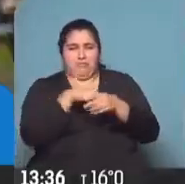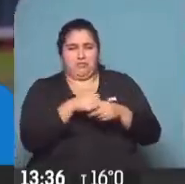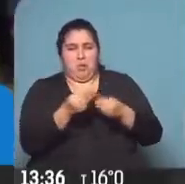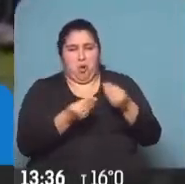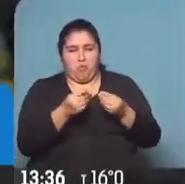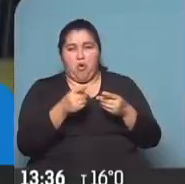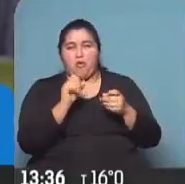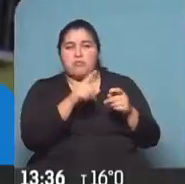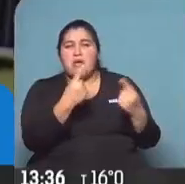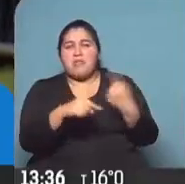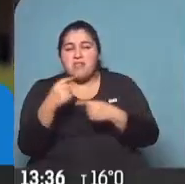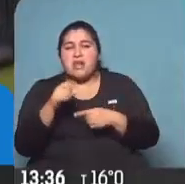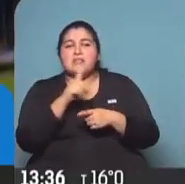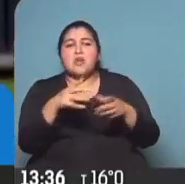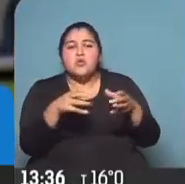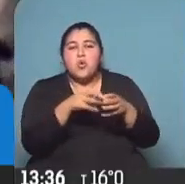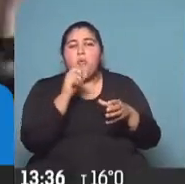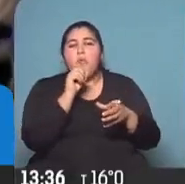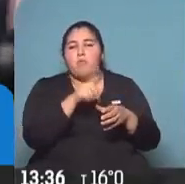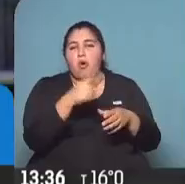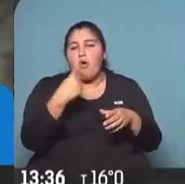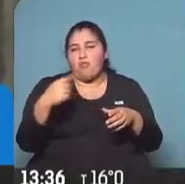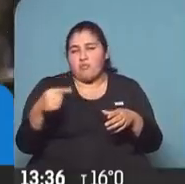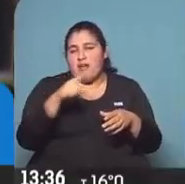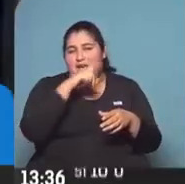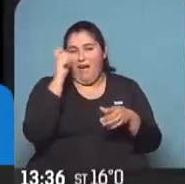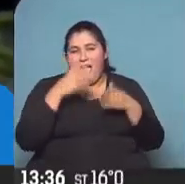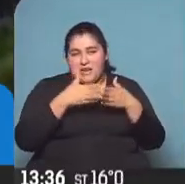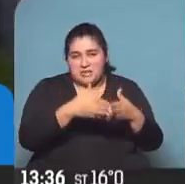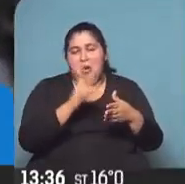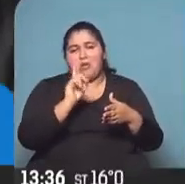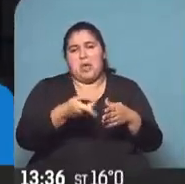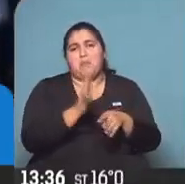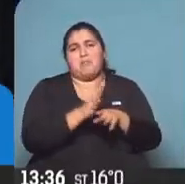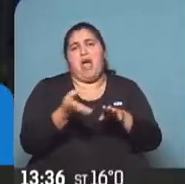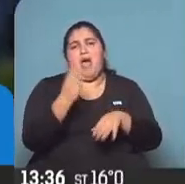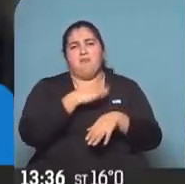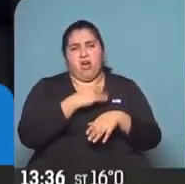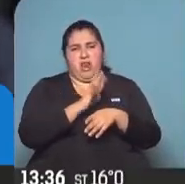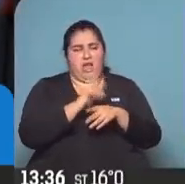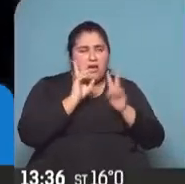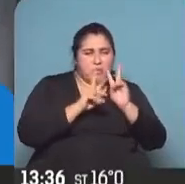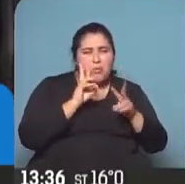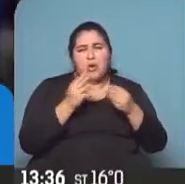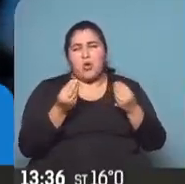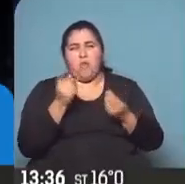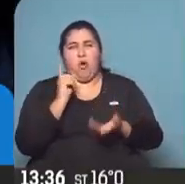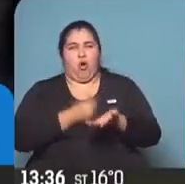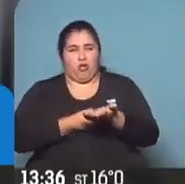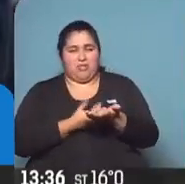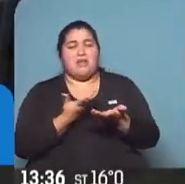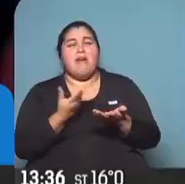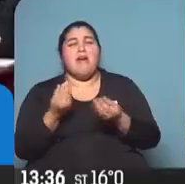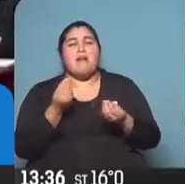tanto del ámbito jurisdiccional de la prefectura naval argentina como también espuria de giza cuando así fuera ordenado a fin de preservar la seguridad